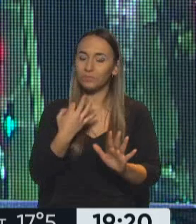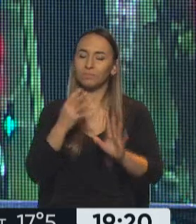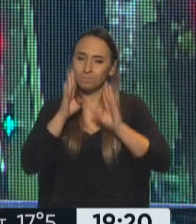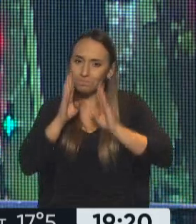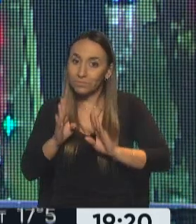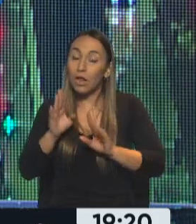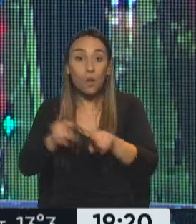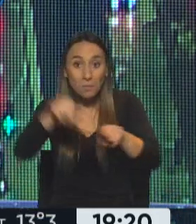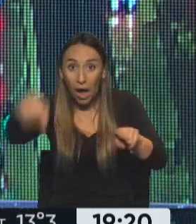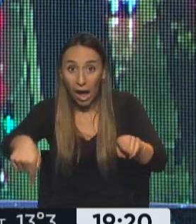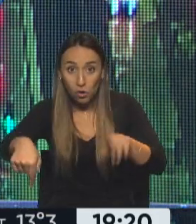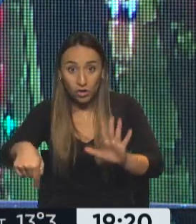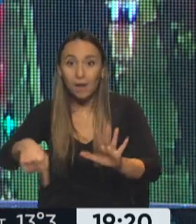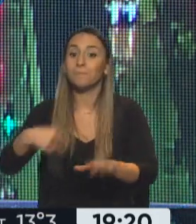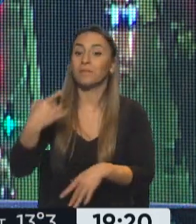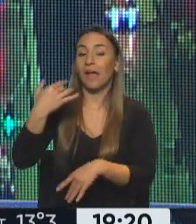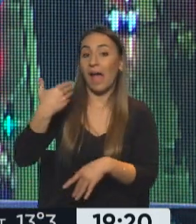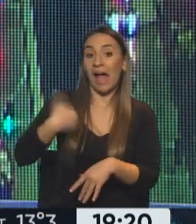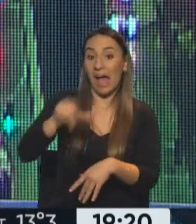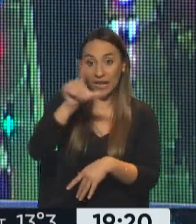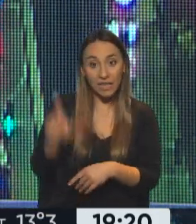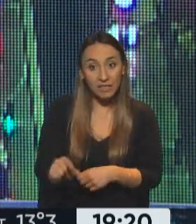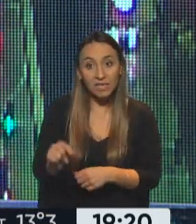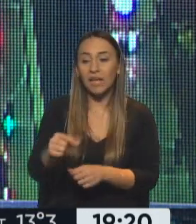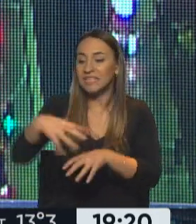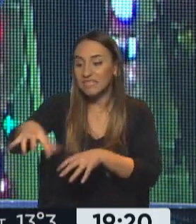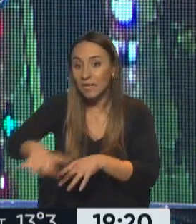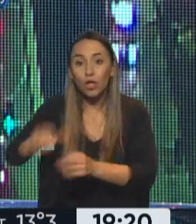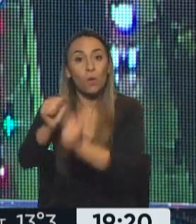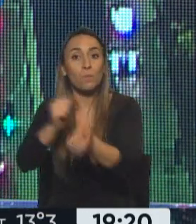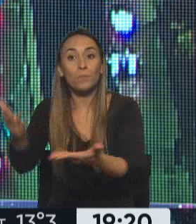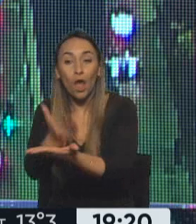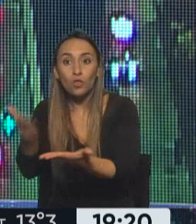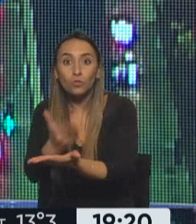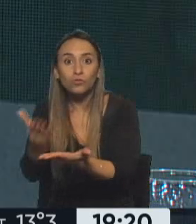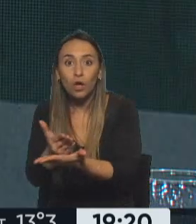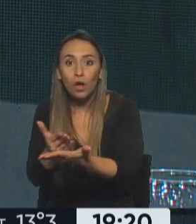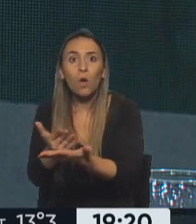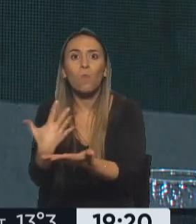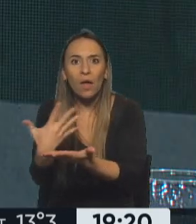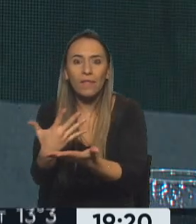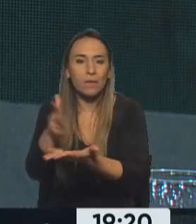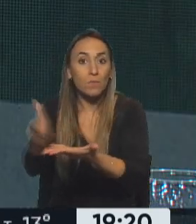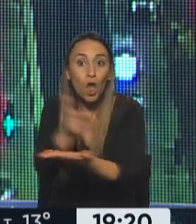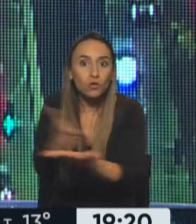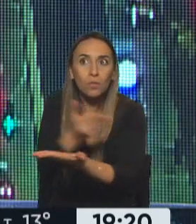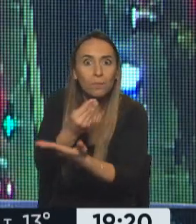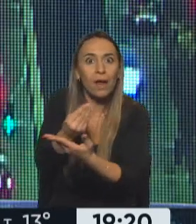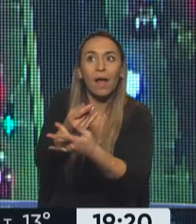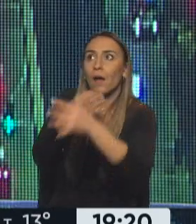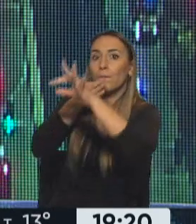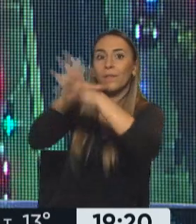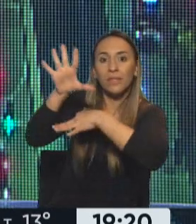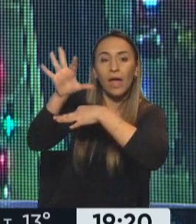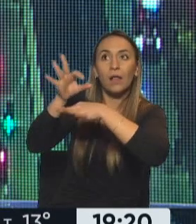la Argentina productiva pudiera tener rentabilidad. Claro. ¿Y qué sucedió? En el